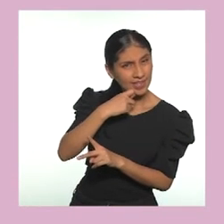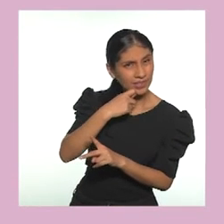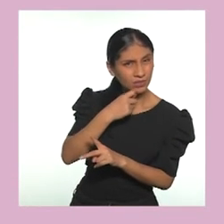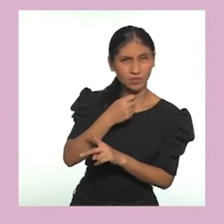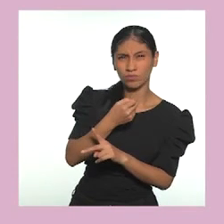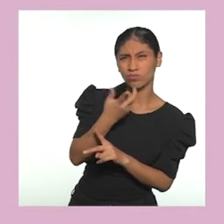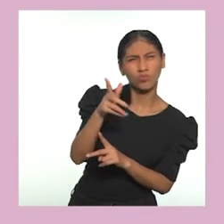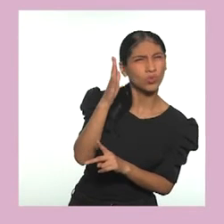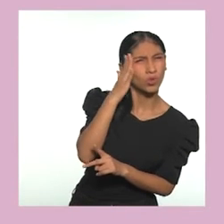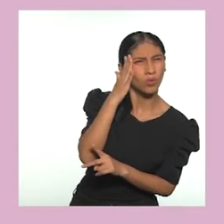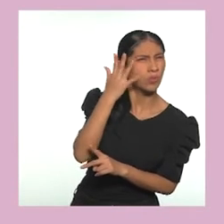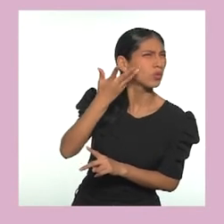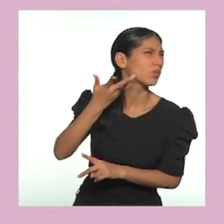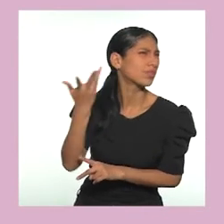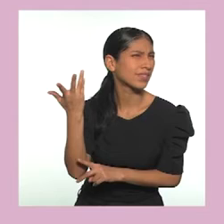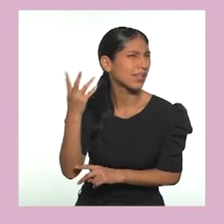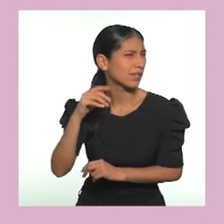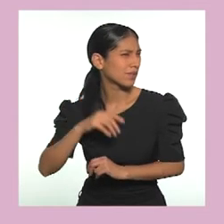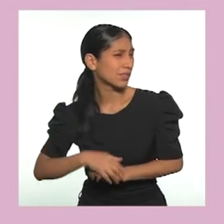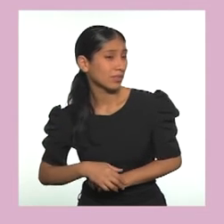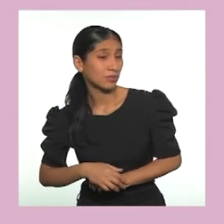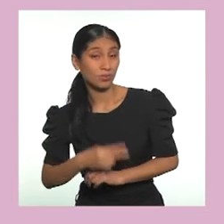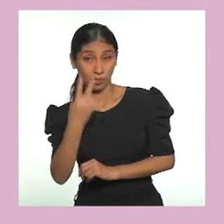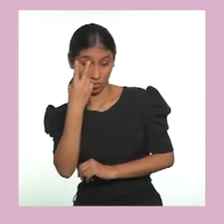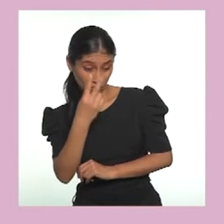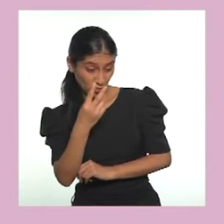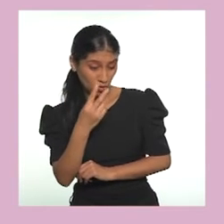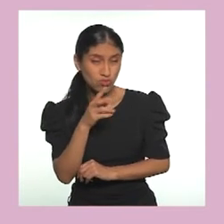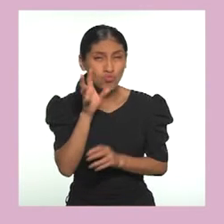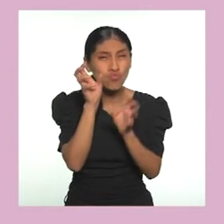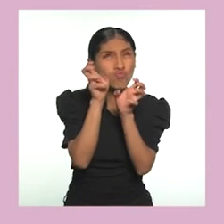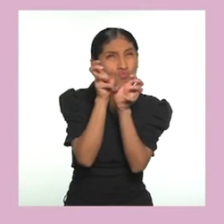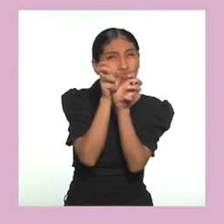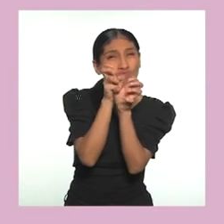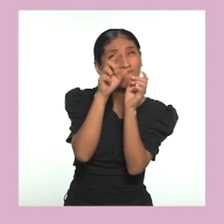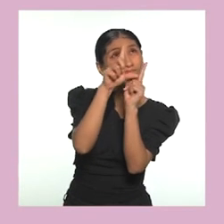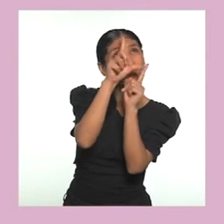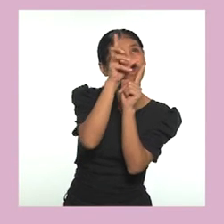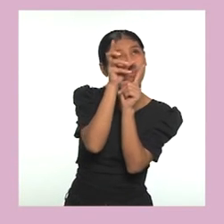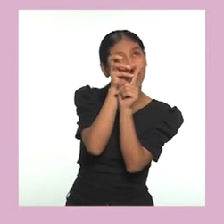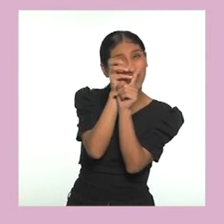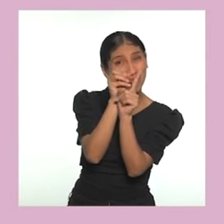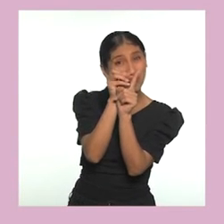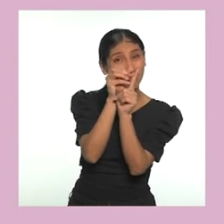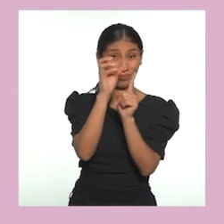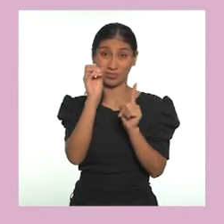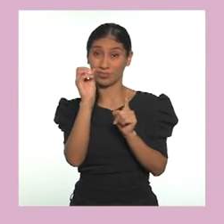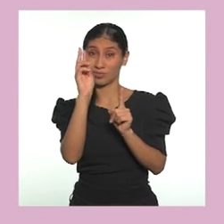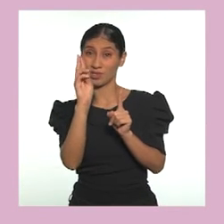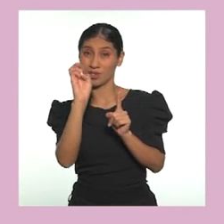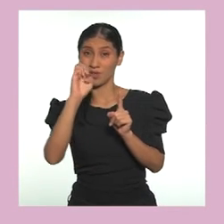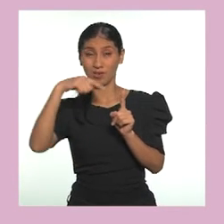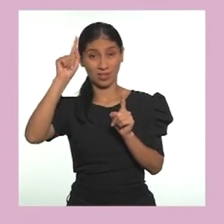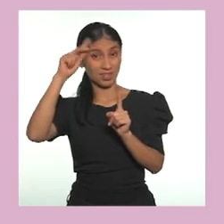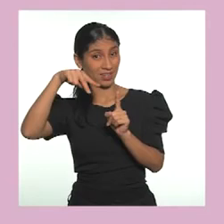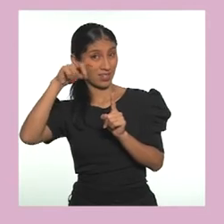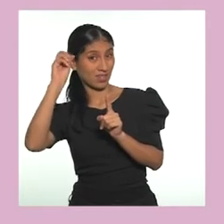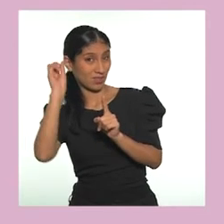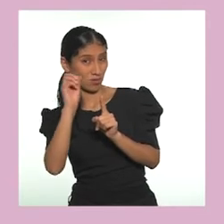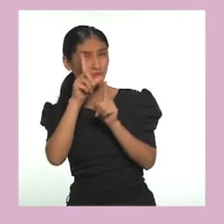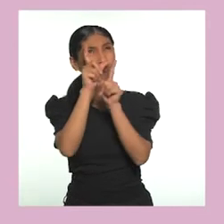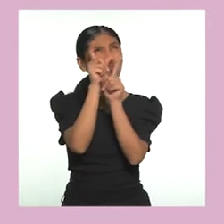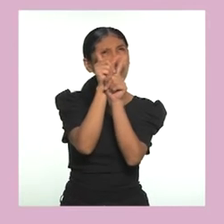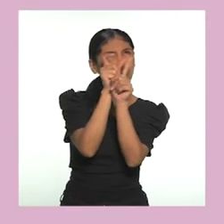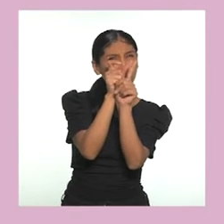Cone. ¿Cómo sabes, mi Sammy? Porque están más arrugaditas, sobre todo el orégano.